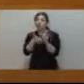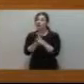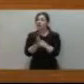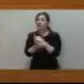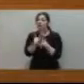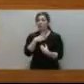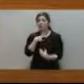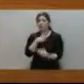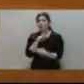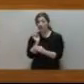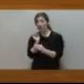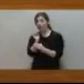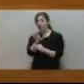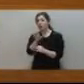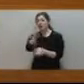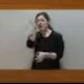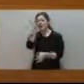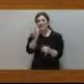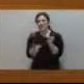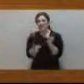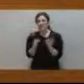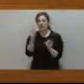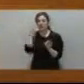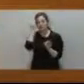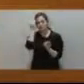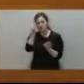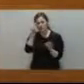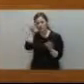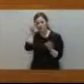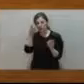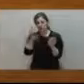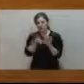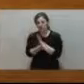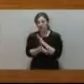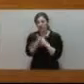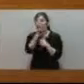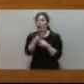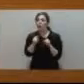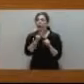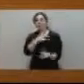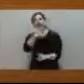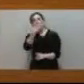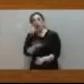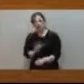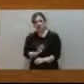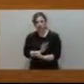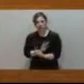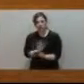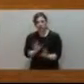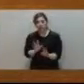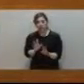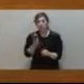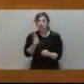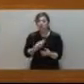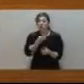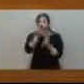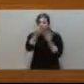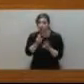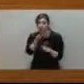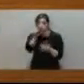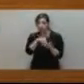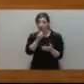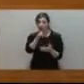papeles a la Fiscalía es, en este caso, casi una equivalencia a tapar y consentir. Mire, lo que dicen esos informes desde noviembre de